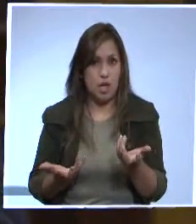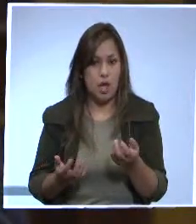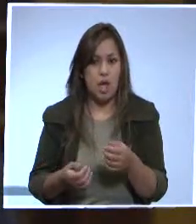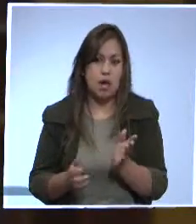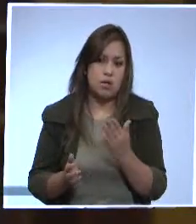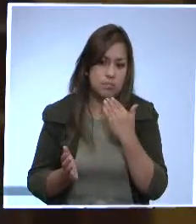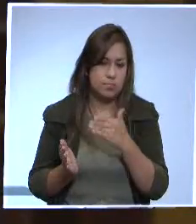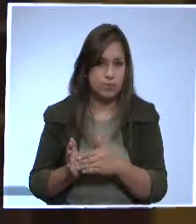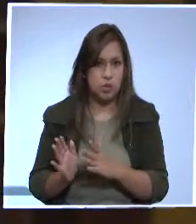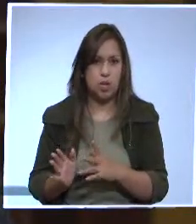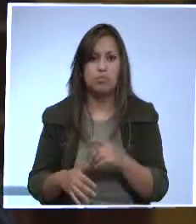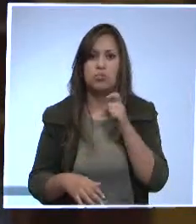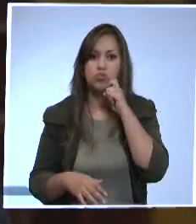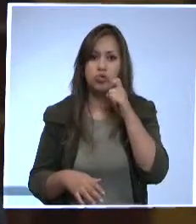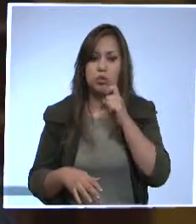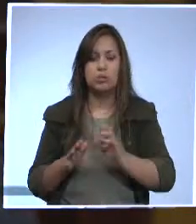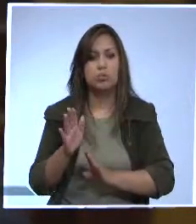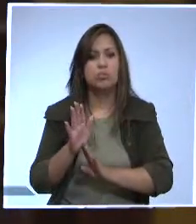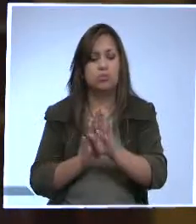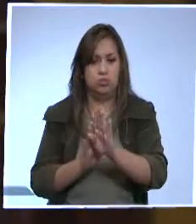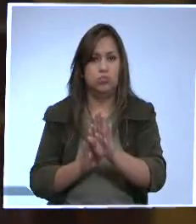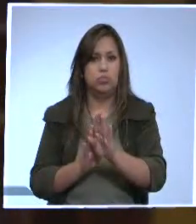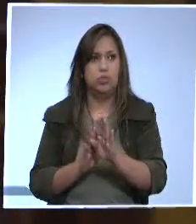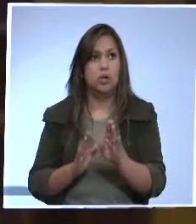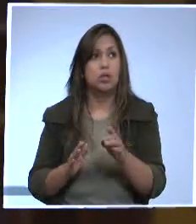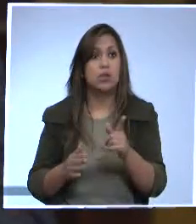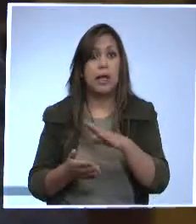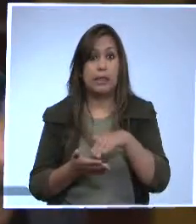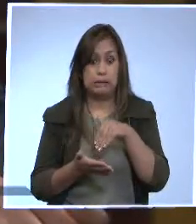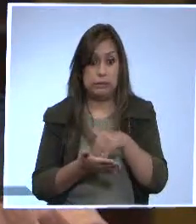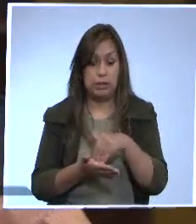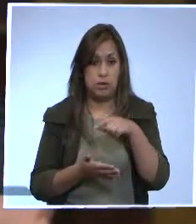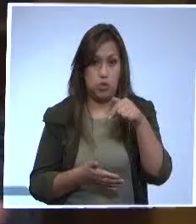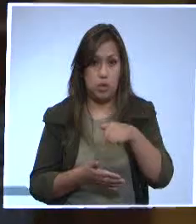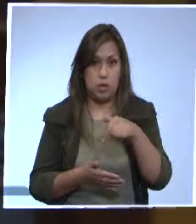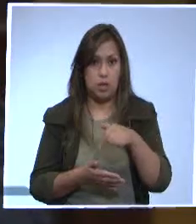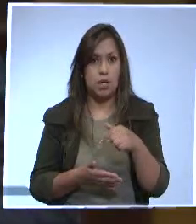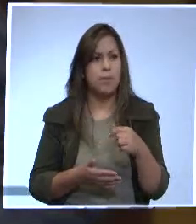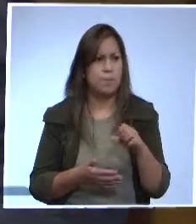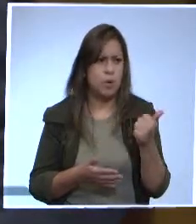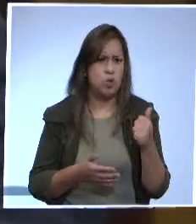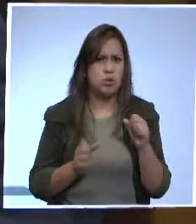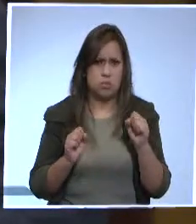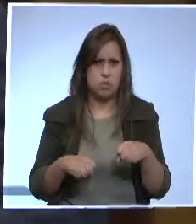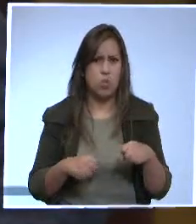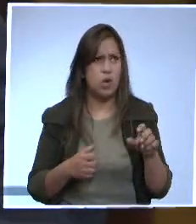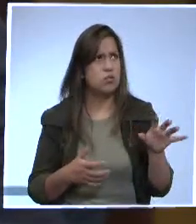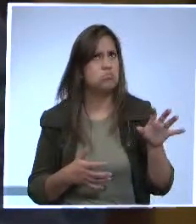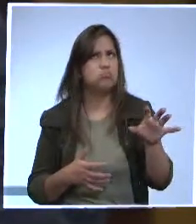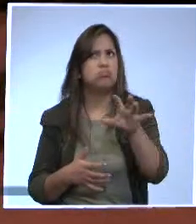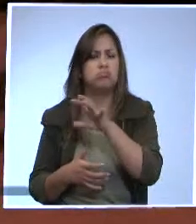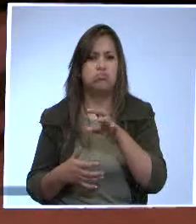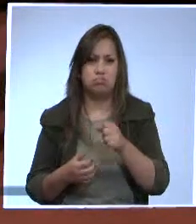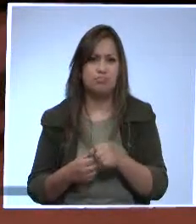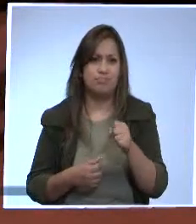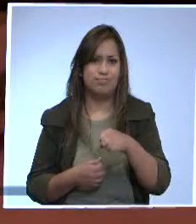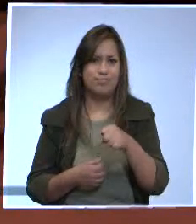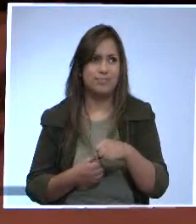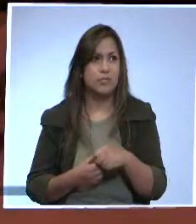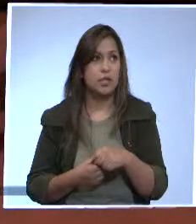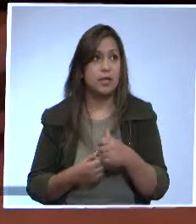potencialidad turística y en parroquias tenemos el centro histórico que es maravilloso pero tenemos estas potencialidades también que están fundamentos estás temblando también en este